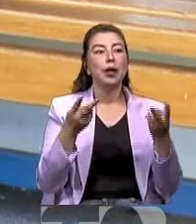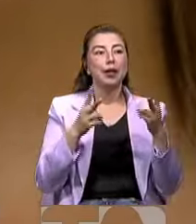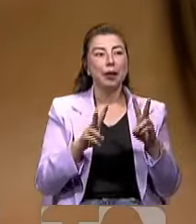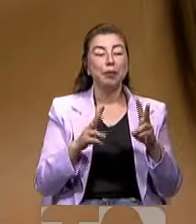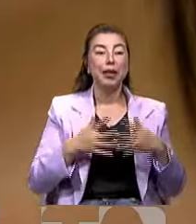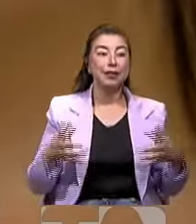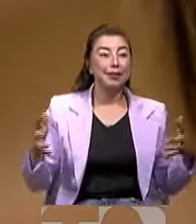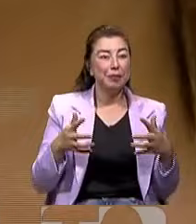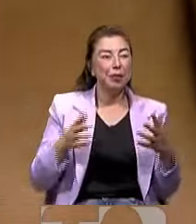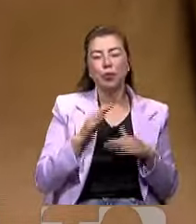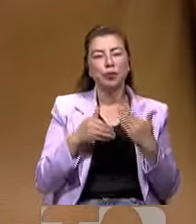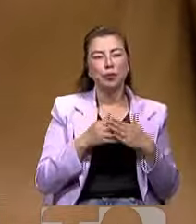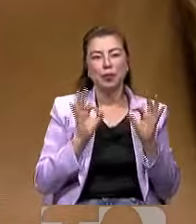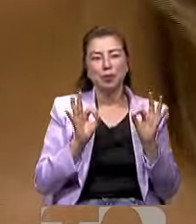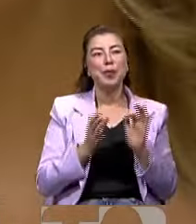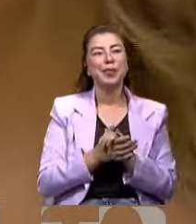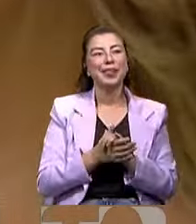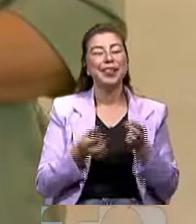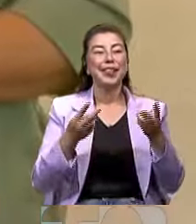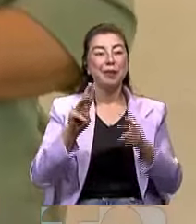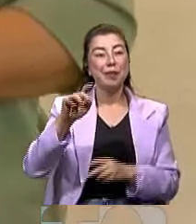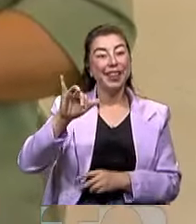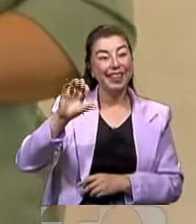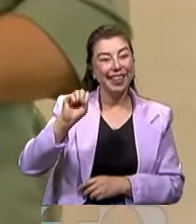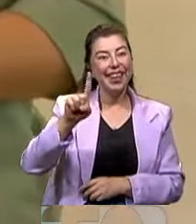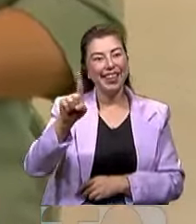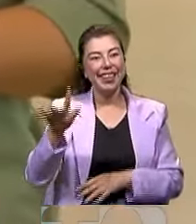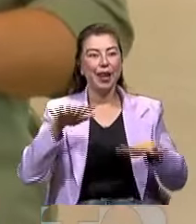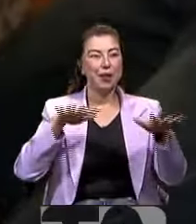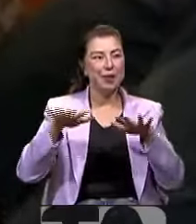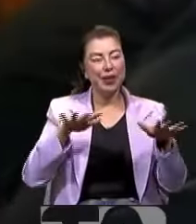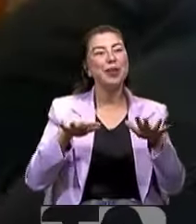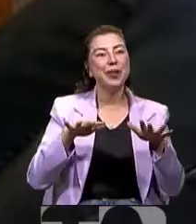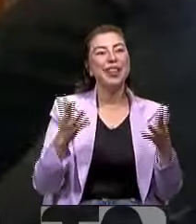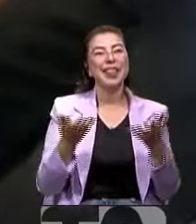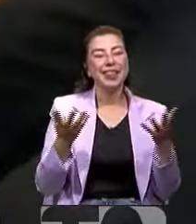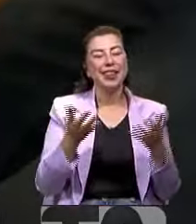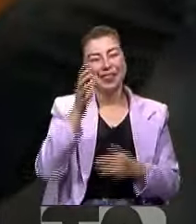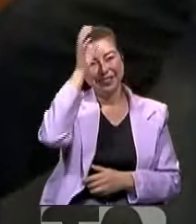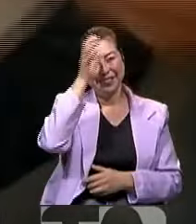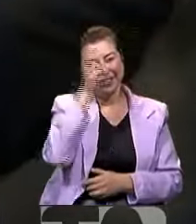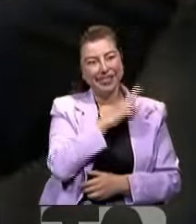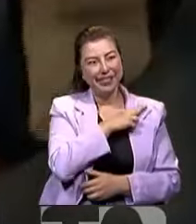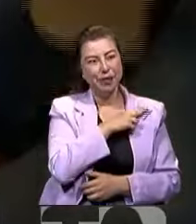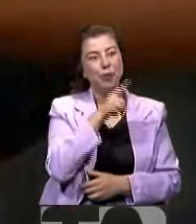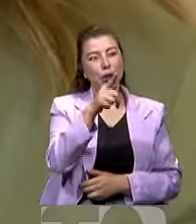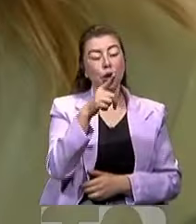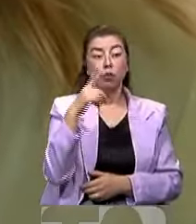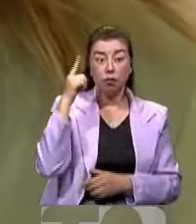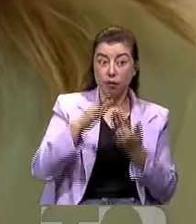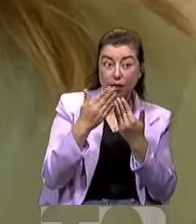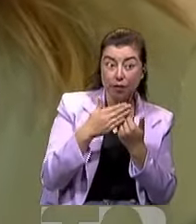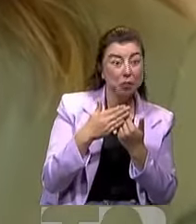llega a engordar. Luz María Granados, coordinadora de la Facultad de Veterinaria de la PUCE, asegura que la construcción fue un reto.